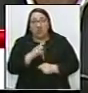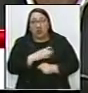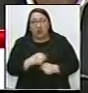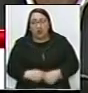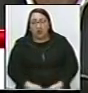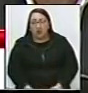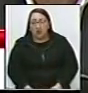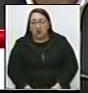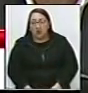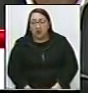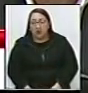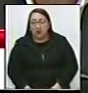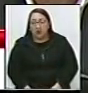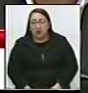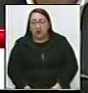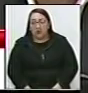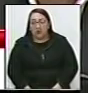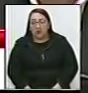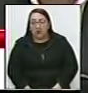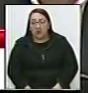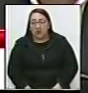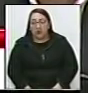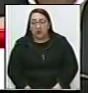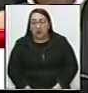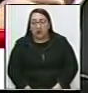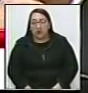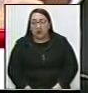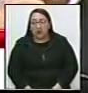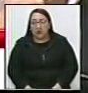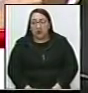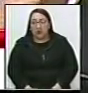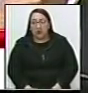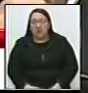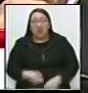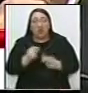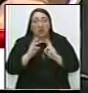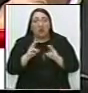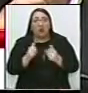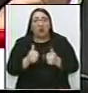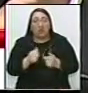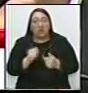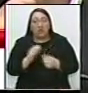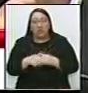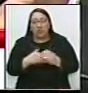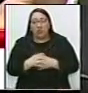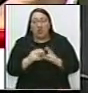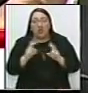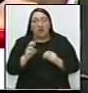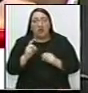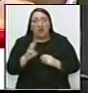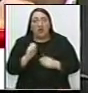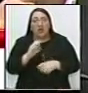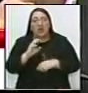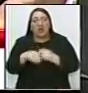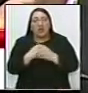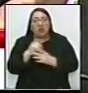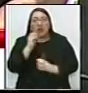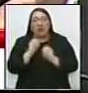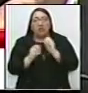gobierno no ha tenido la suficiente capacidad y eficacia para responder adecuadamente al tema de la